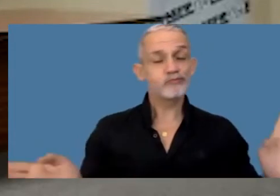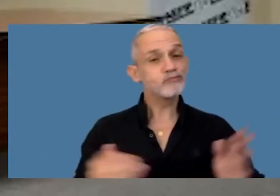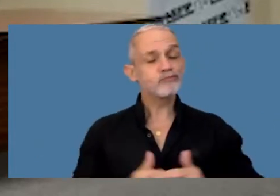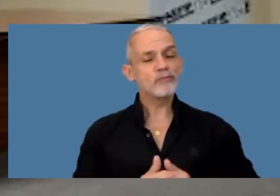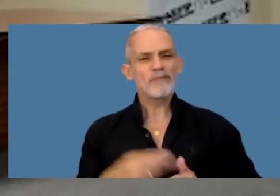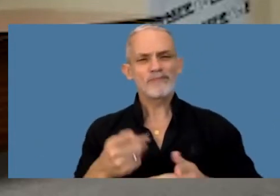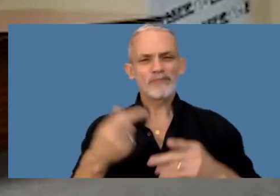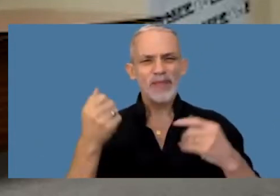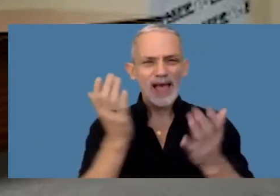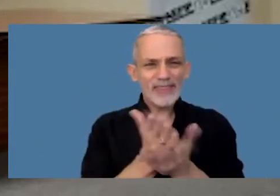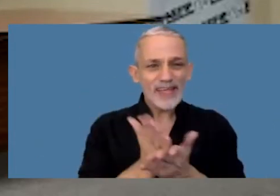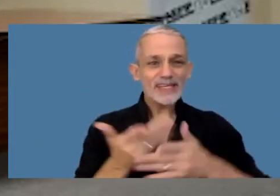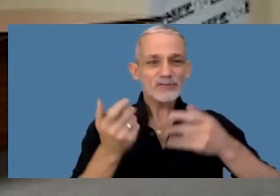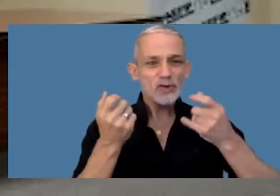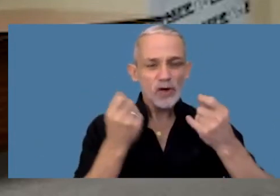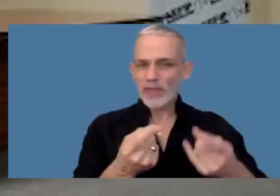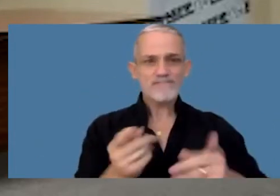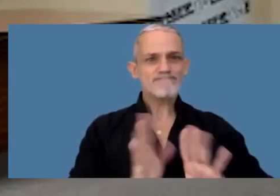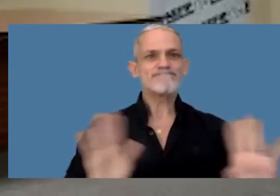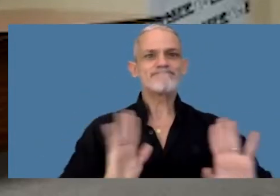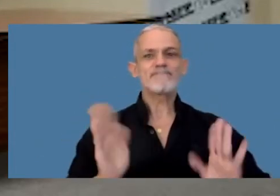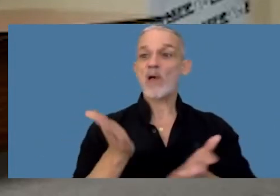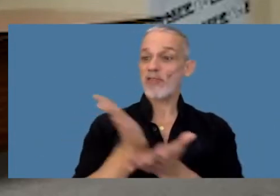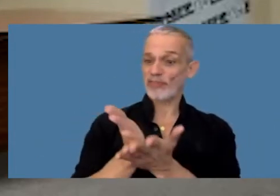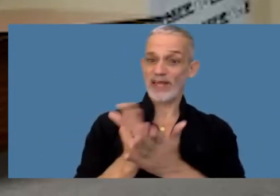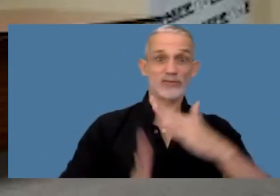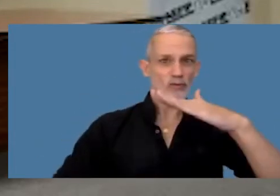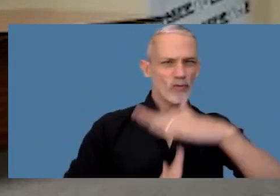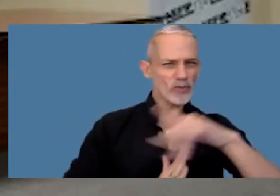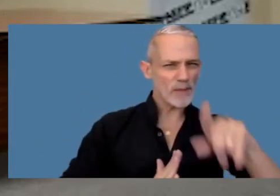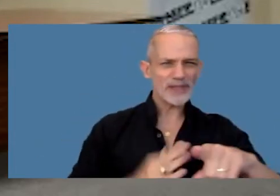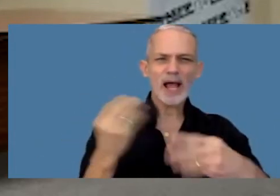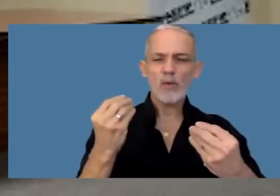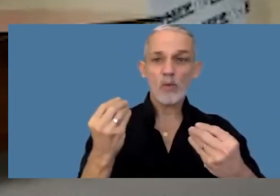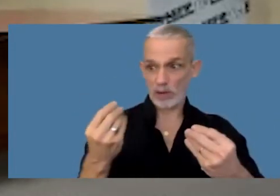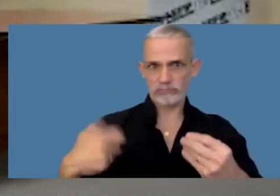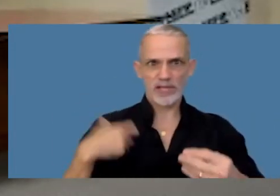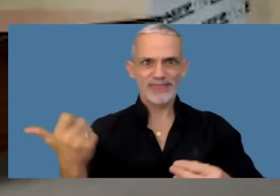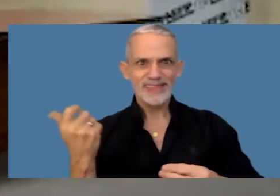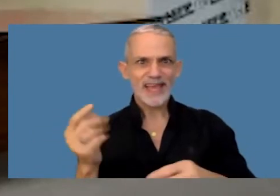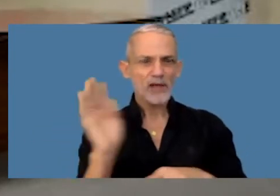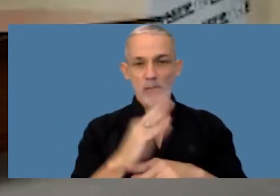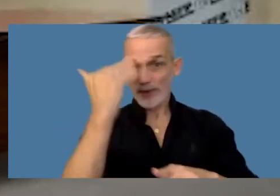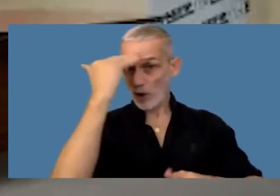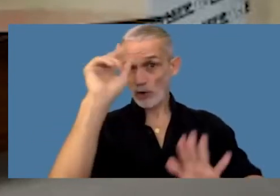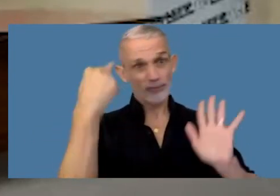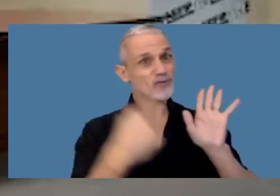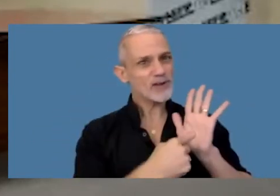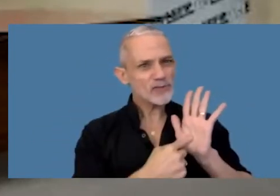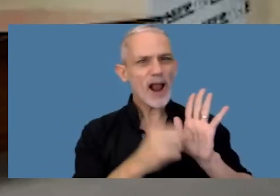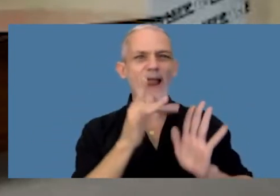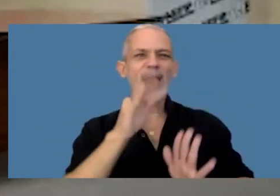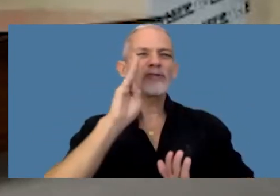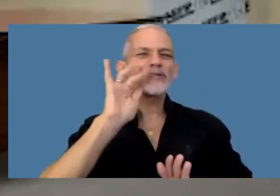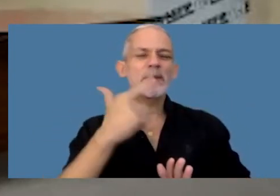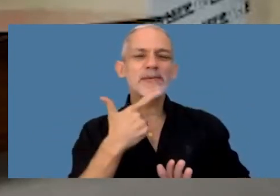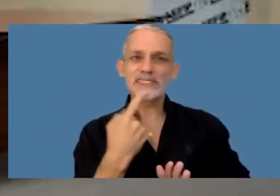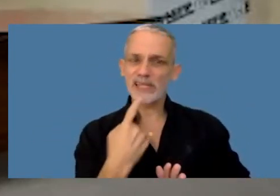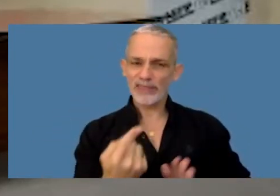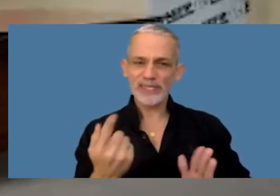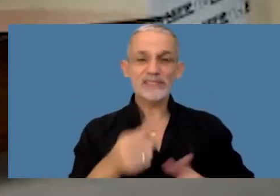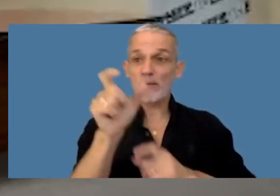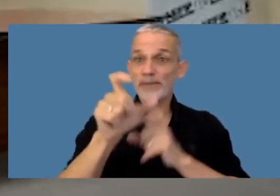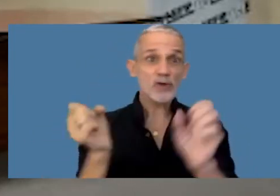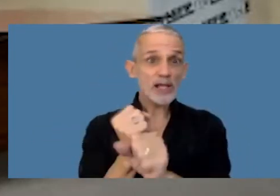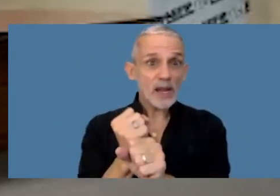de ejercer un derecho fundamental, que lo dice la propia Constitución en el 14 bis. Los trabajadores